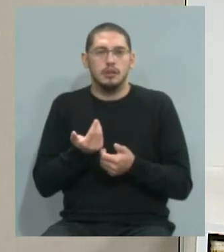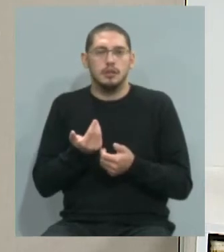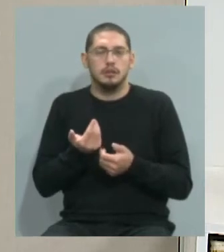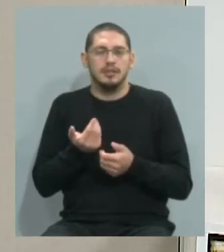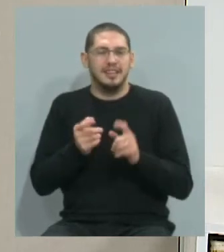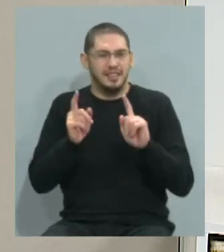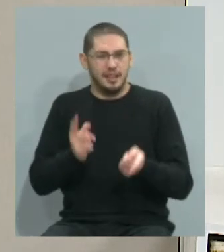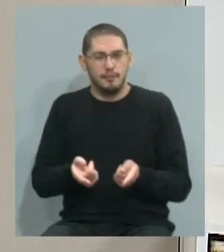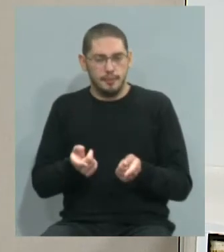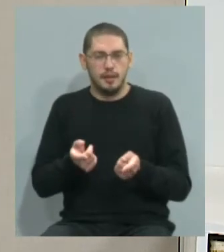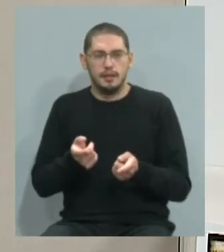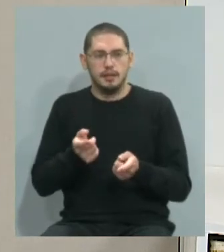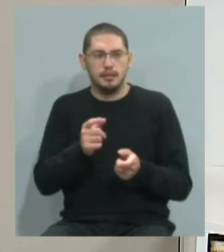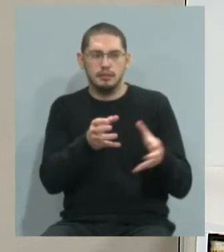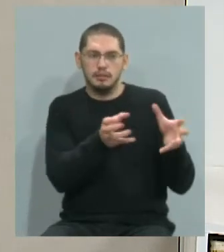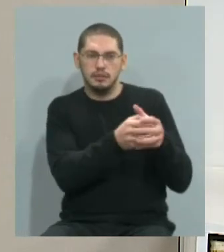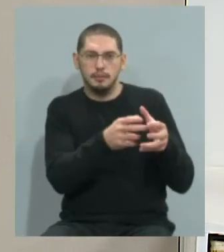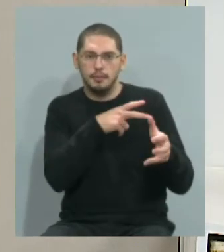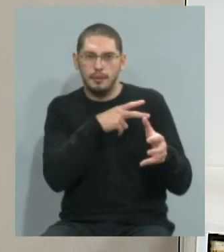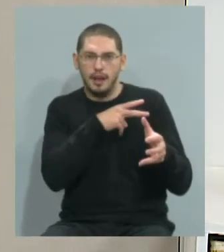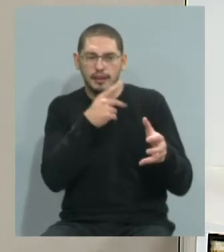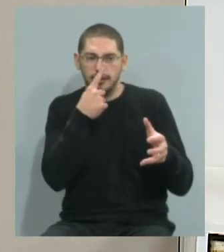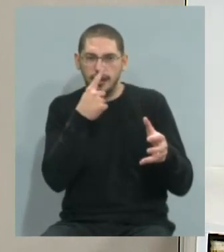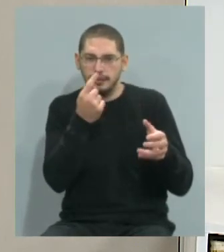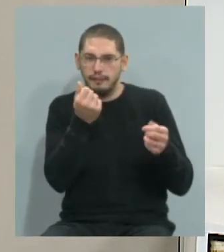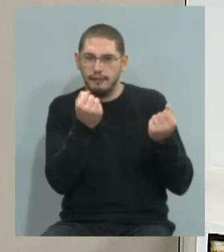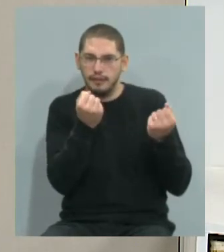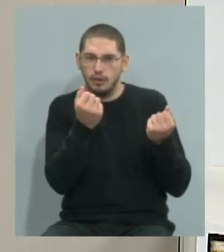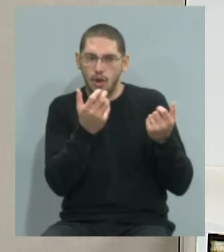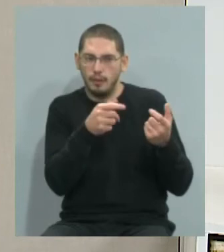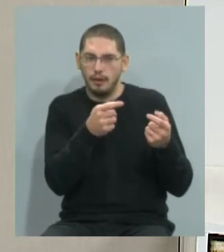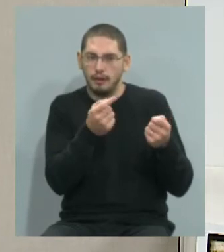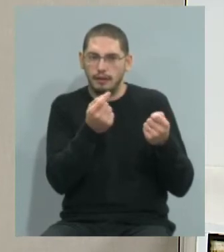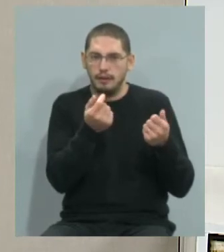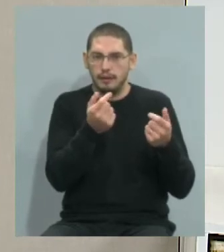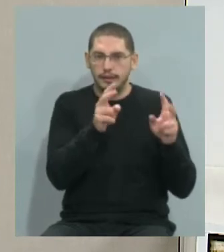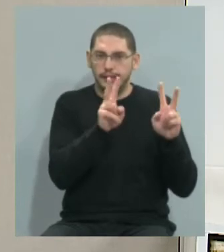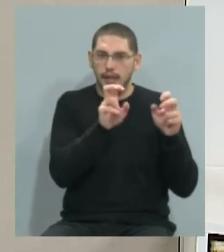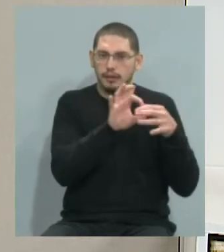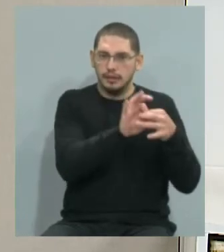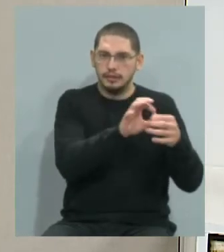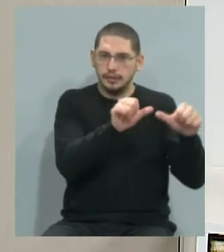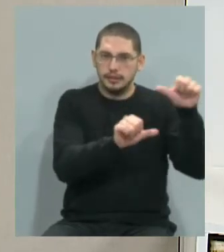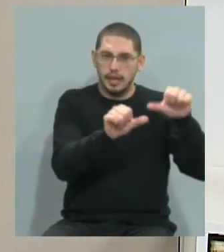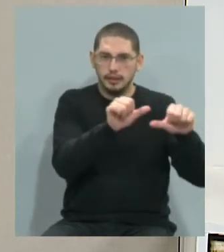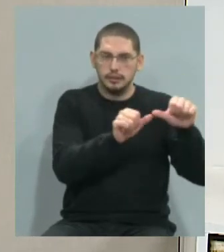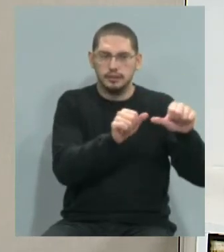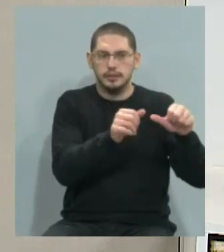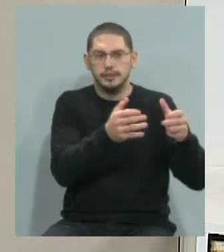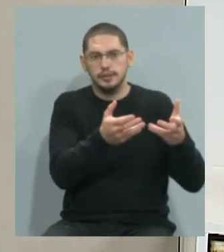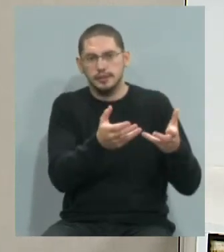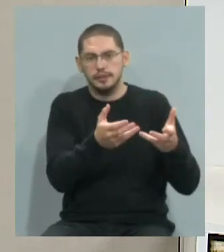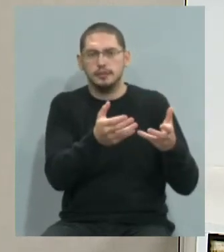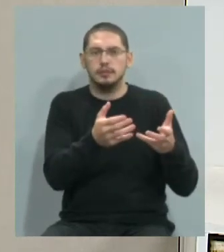medio, por un lado, el interés económico de corporaciones que están vinculadas con la ciencia, pero por el otro lado, la